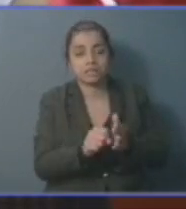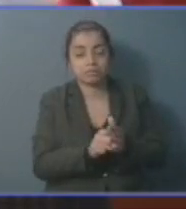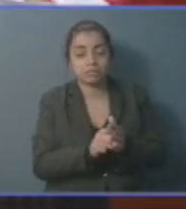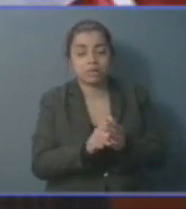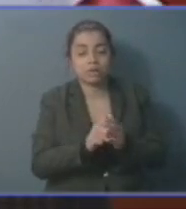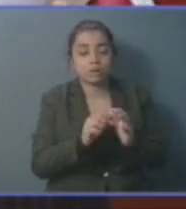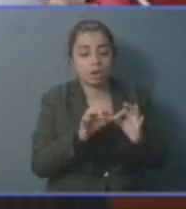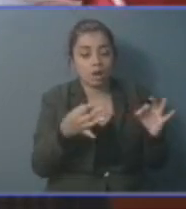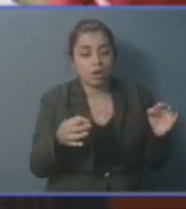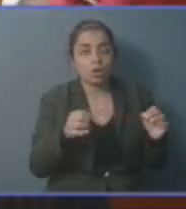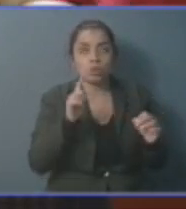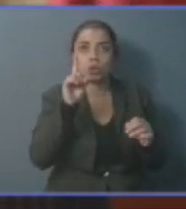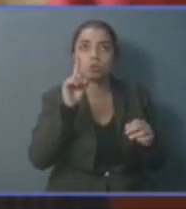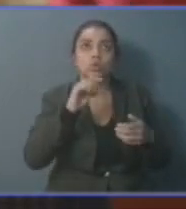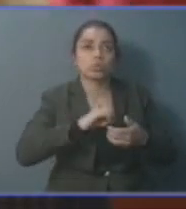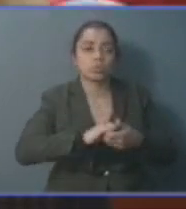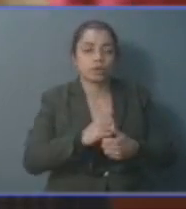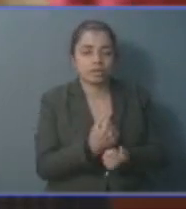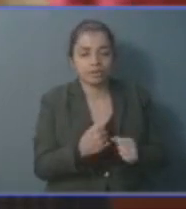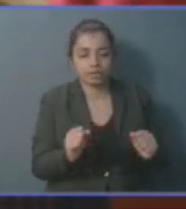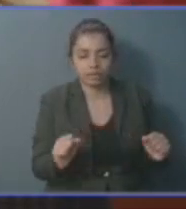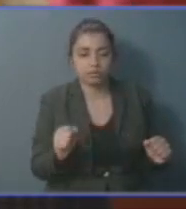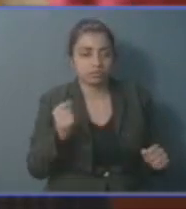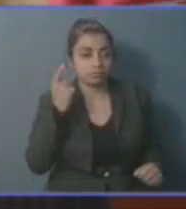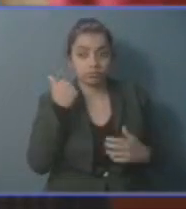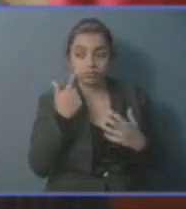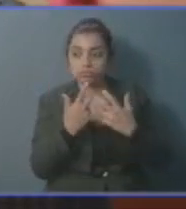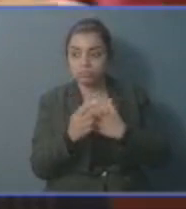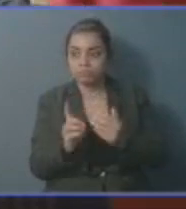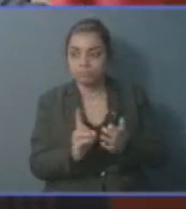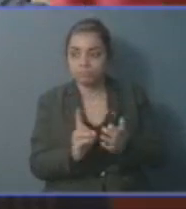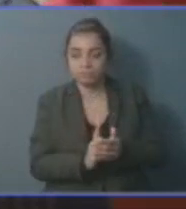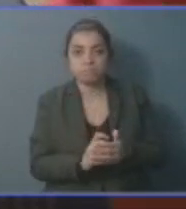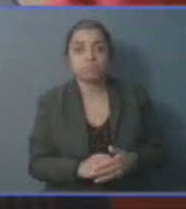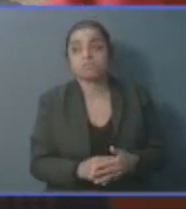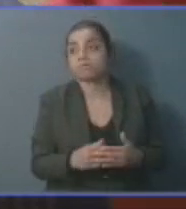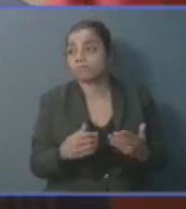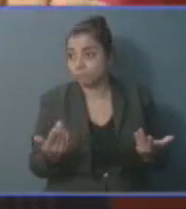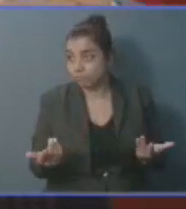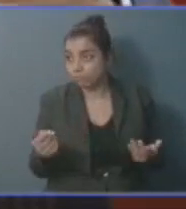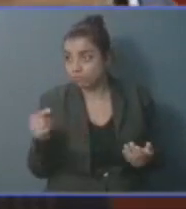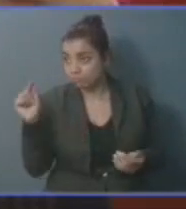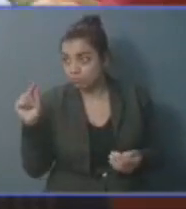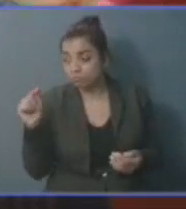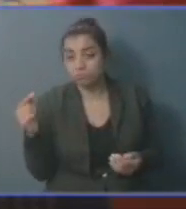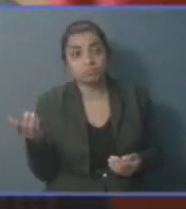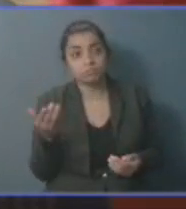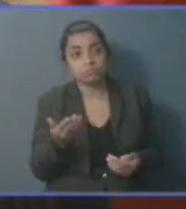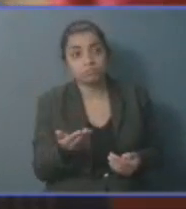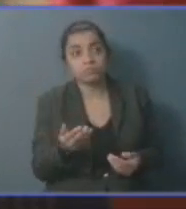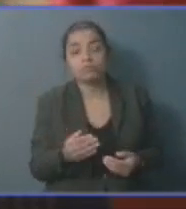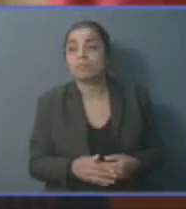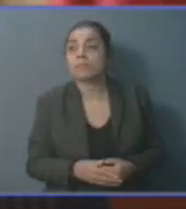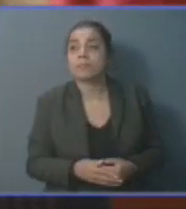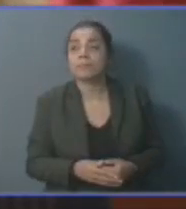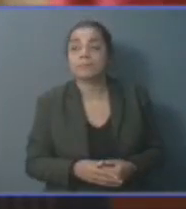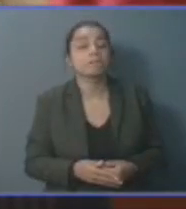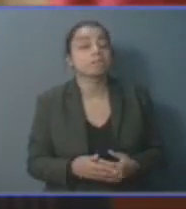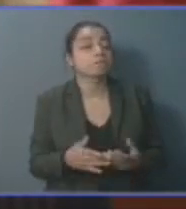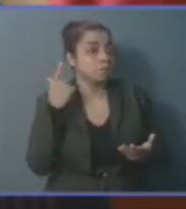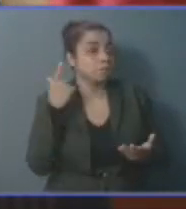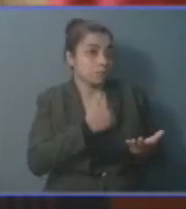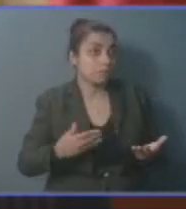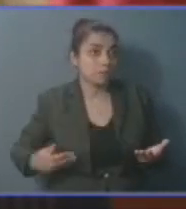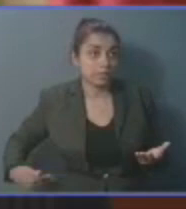y tiene la firma de varios colegas diputados. Con su venia, procedo a leer, señor